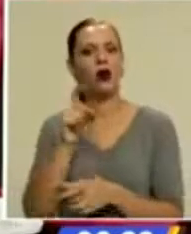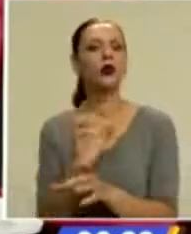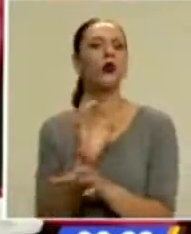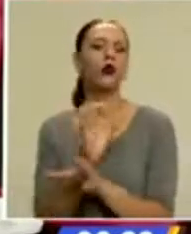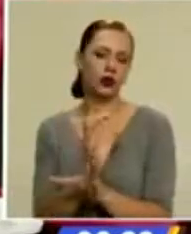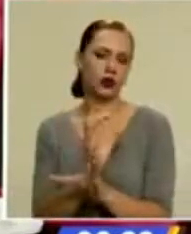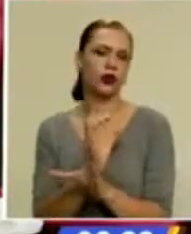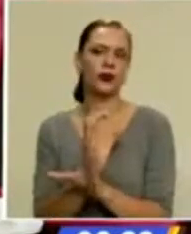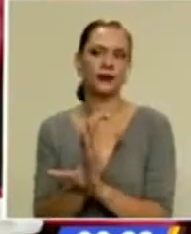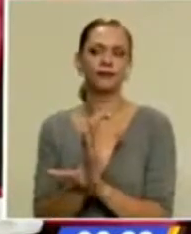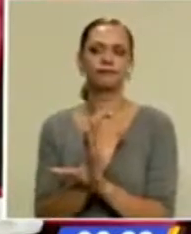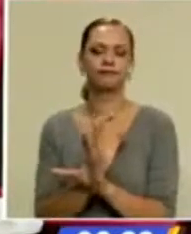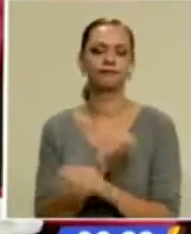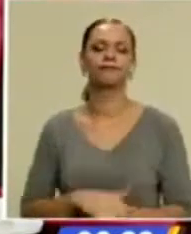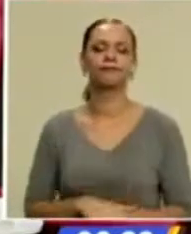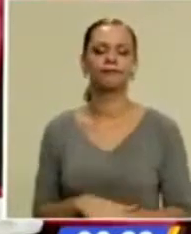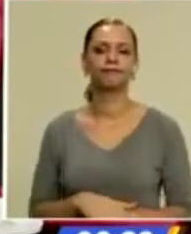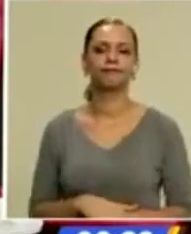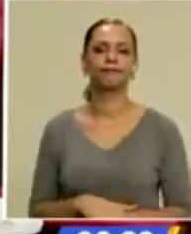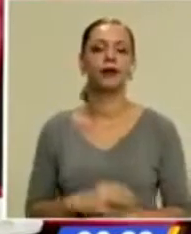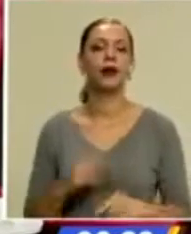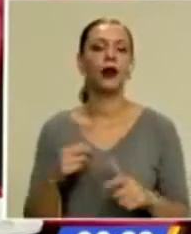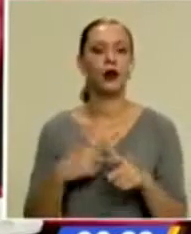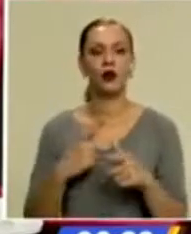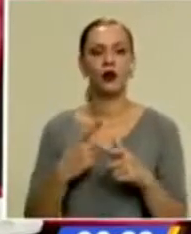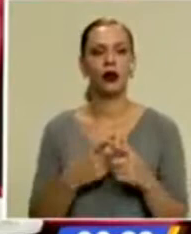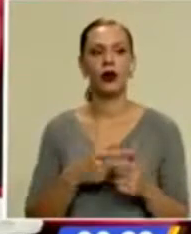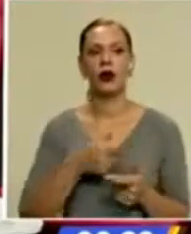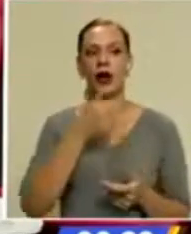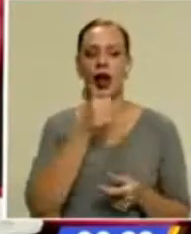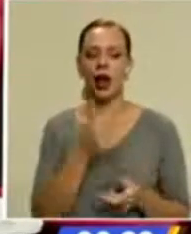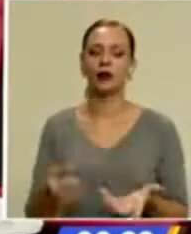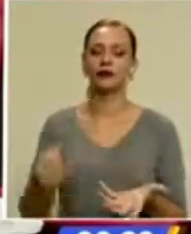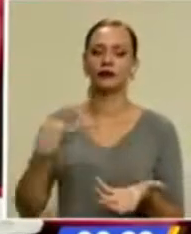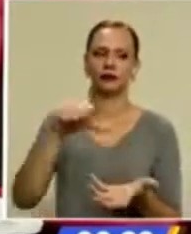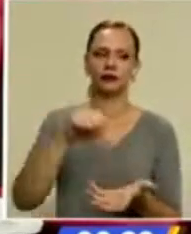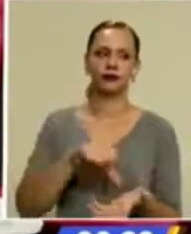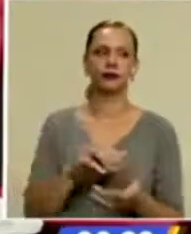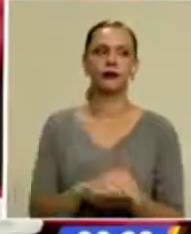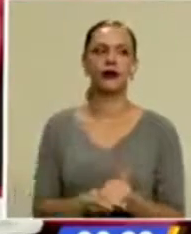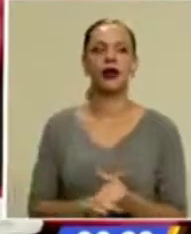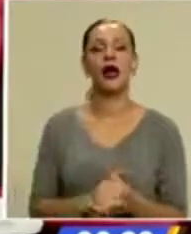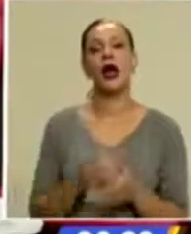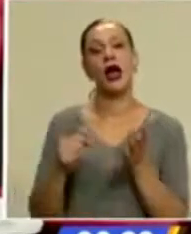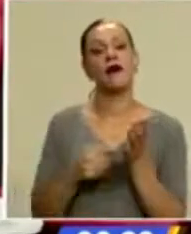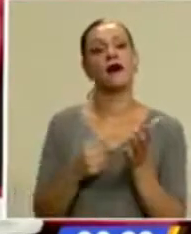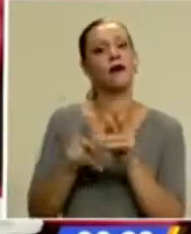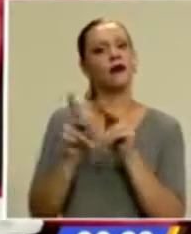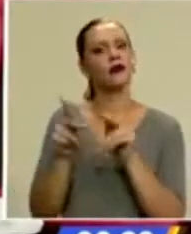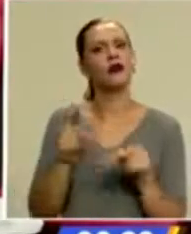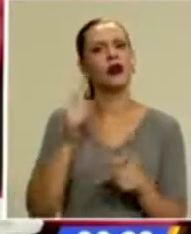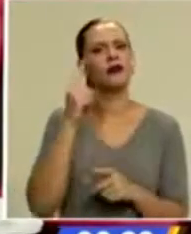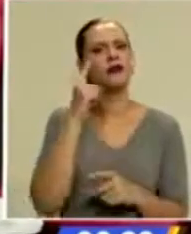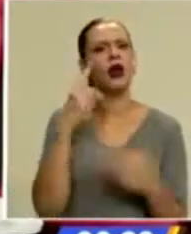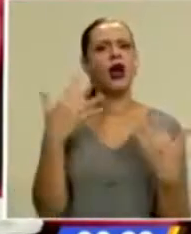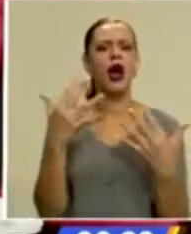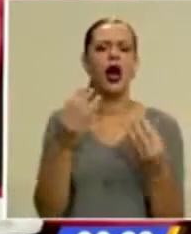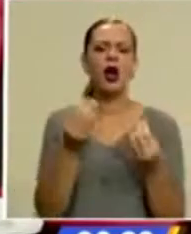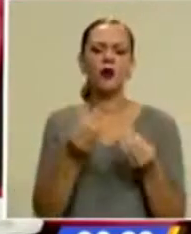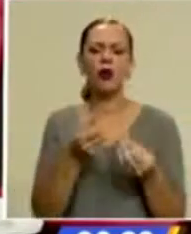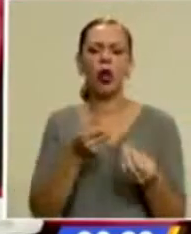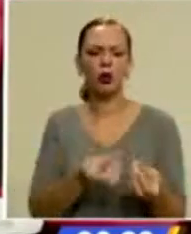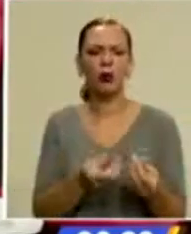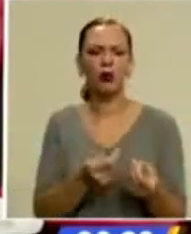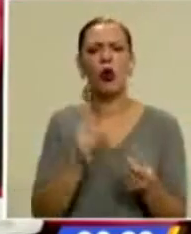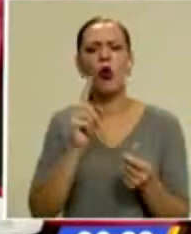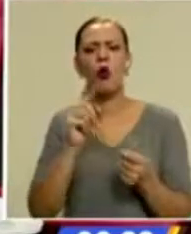que ahorrar. Entonces acomodamos aquí. A veces la gente piensa, ay, me quedó muy aguado,